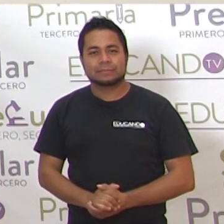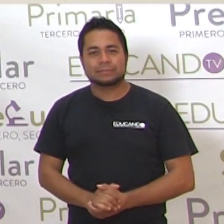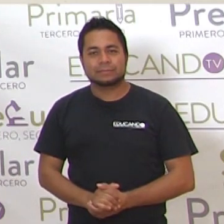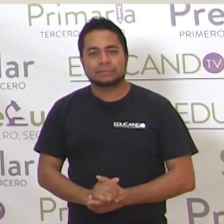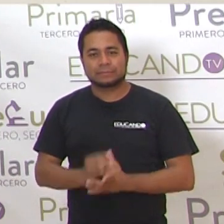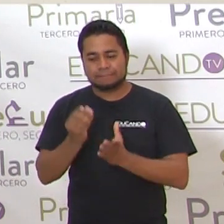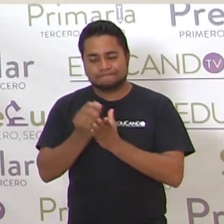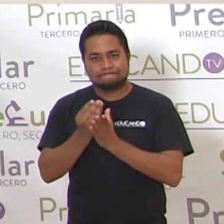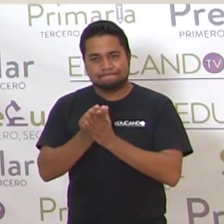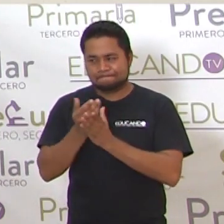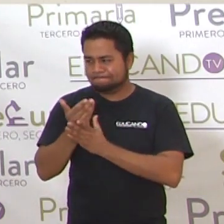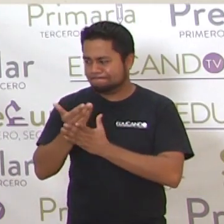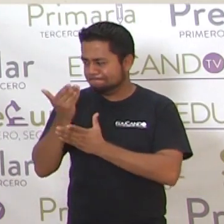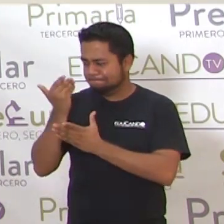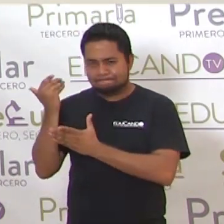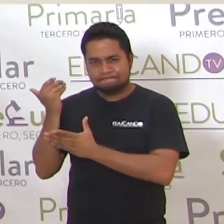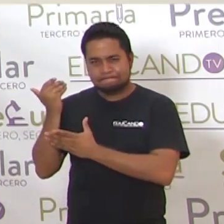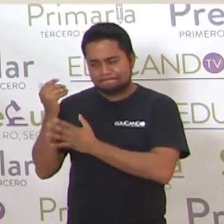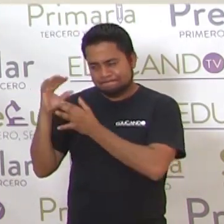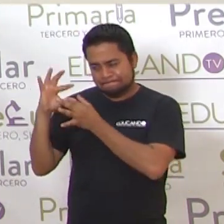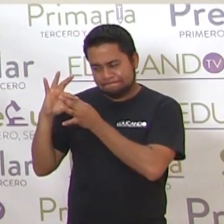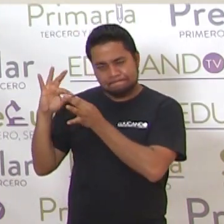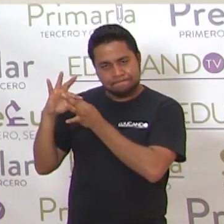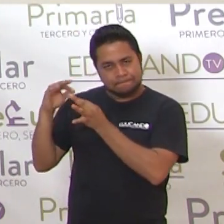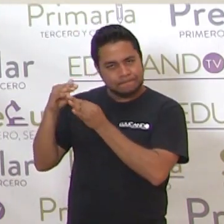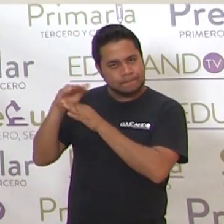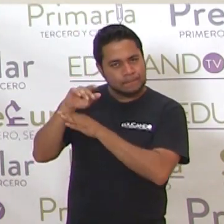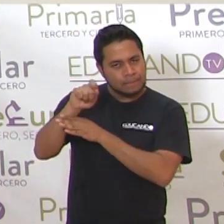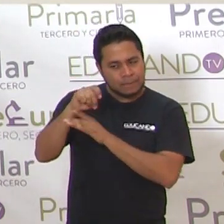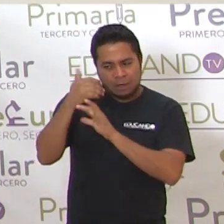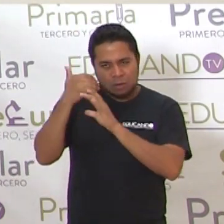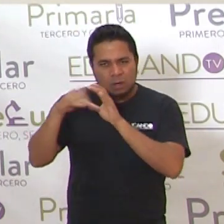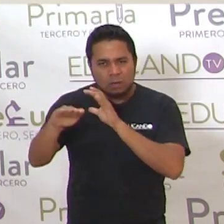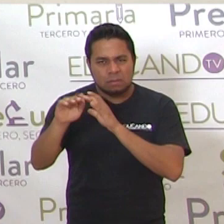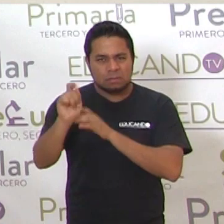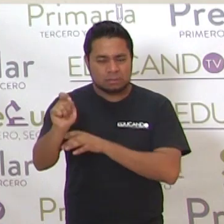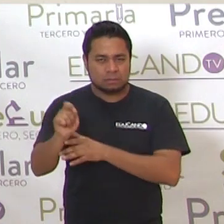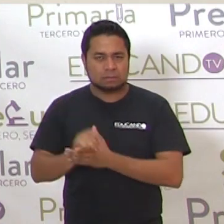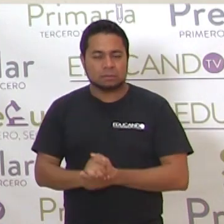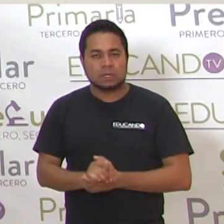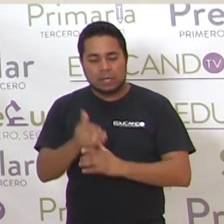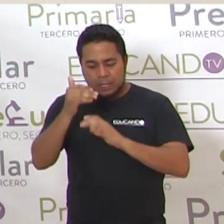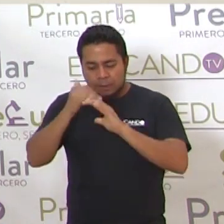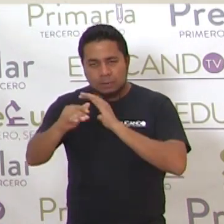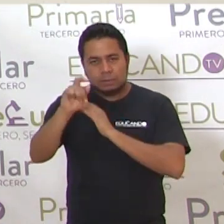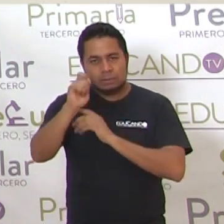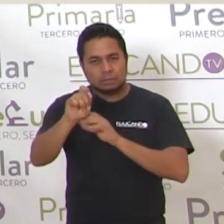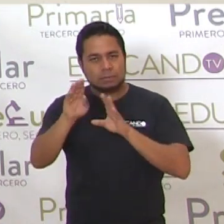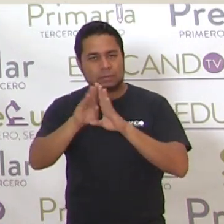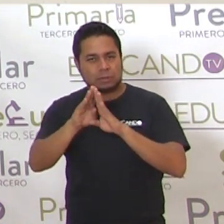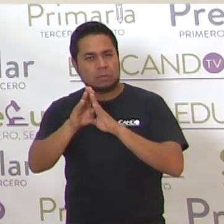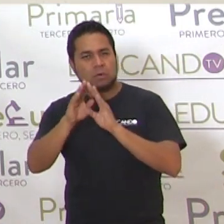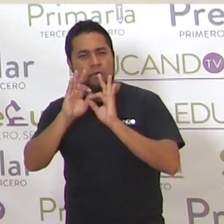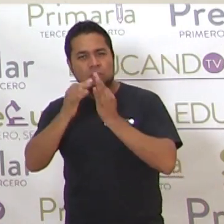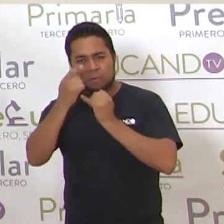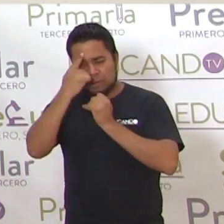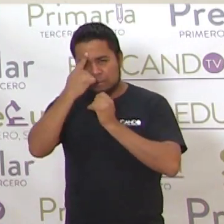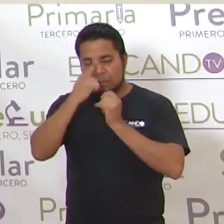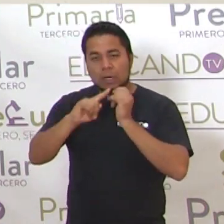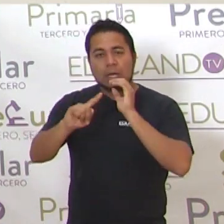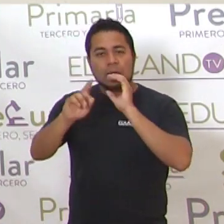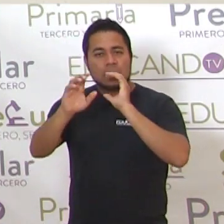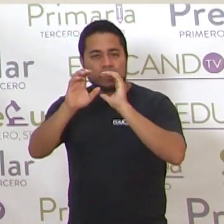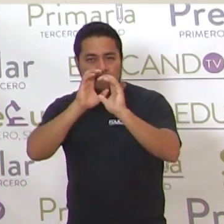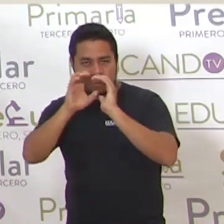en la sesión anterior hablamos todo lo referente a lo que es el correo electrónico el correo electrónico como medio de información el